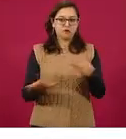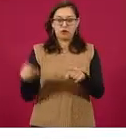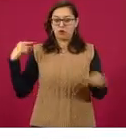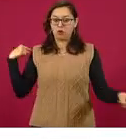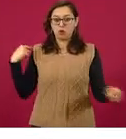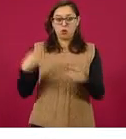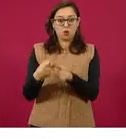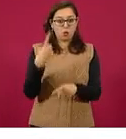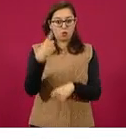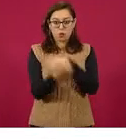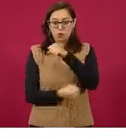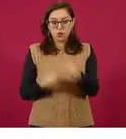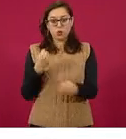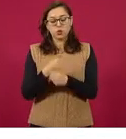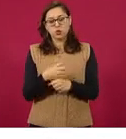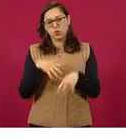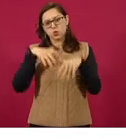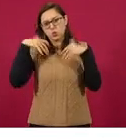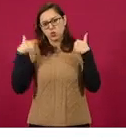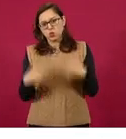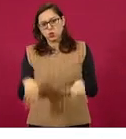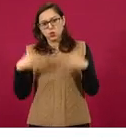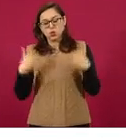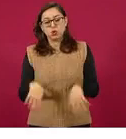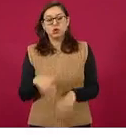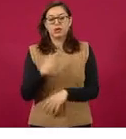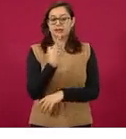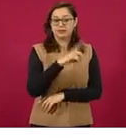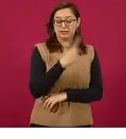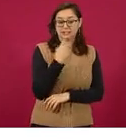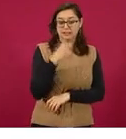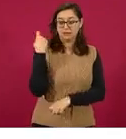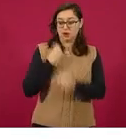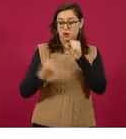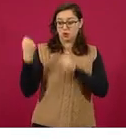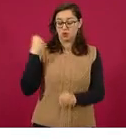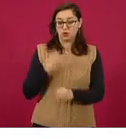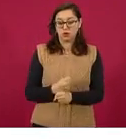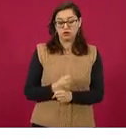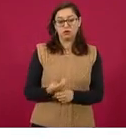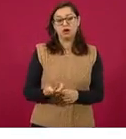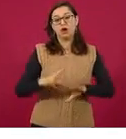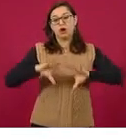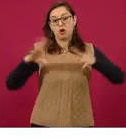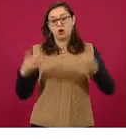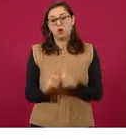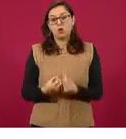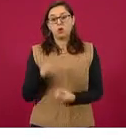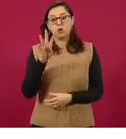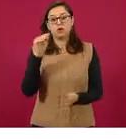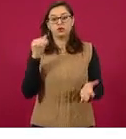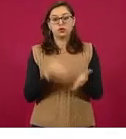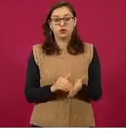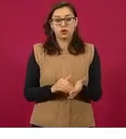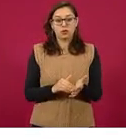en la recepción de remesas. En diciembre del año pasado recibimos